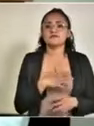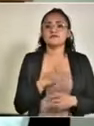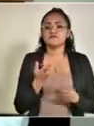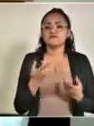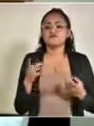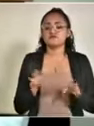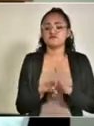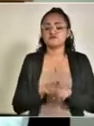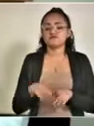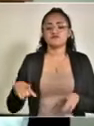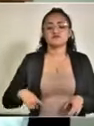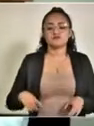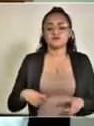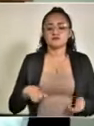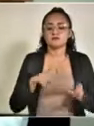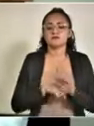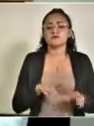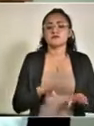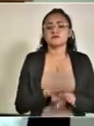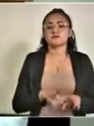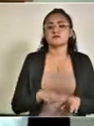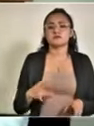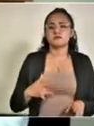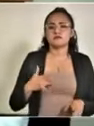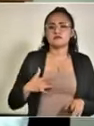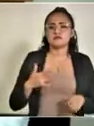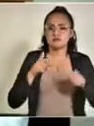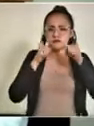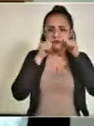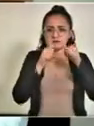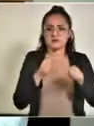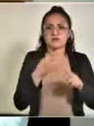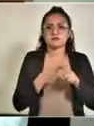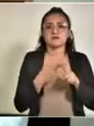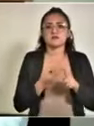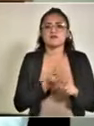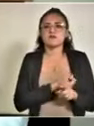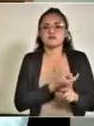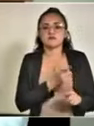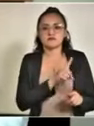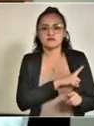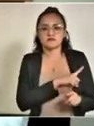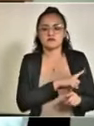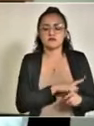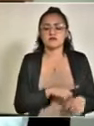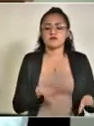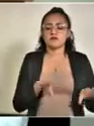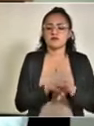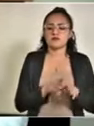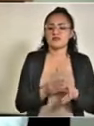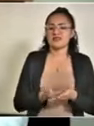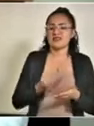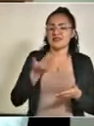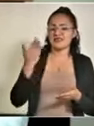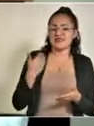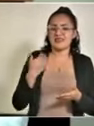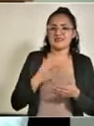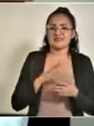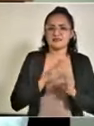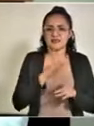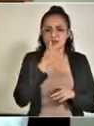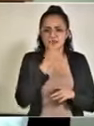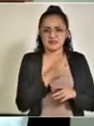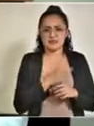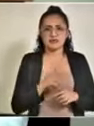de gobierno, primero en el sentido de atender los aspectos de salud de los intoxicados, como se mencionó en un